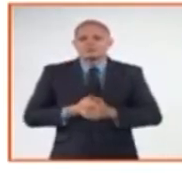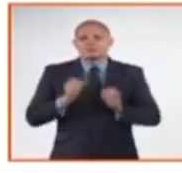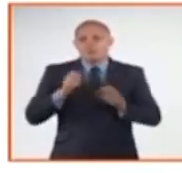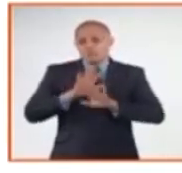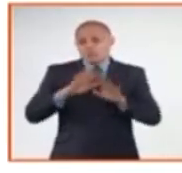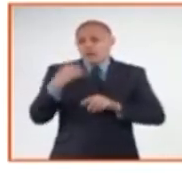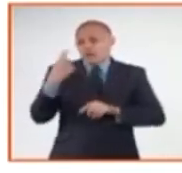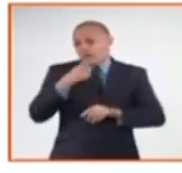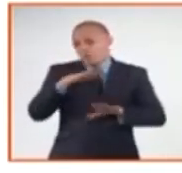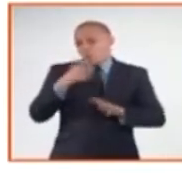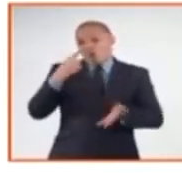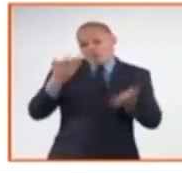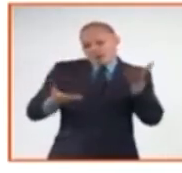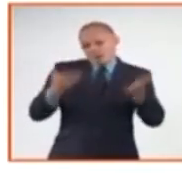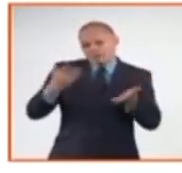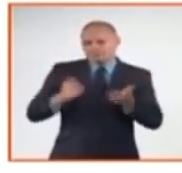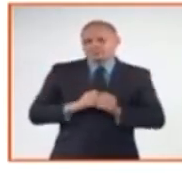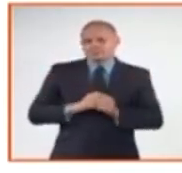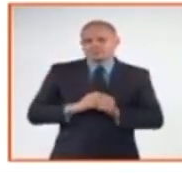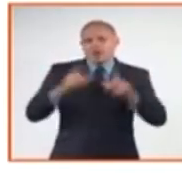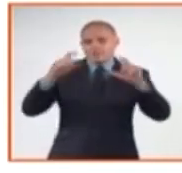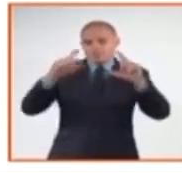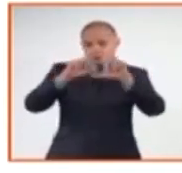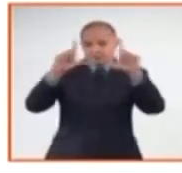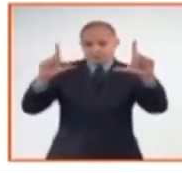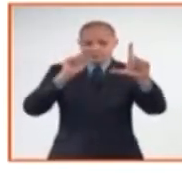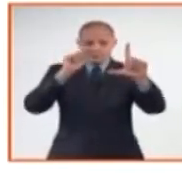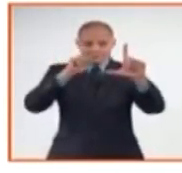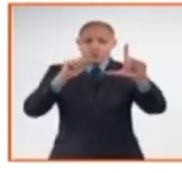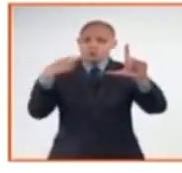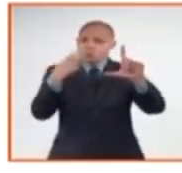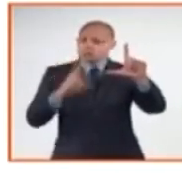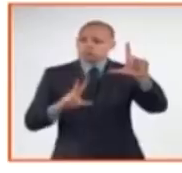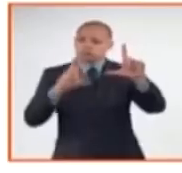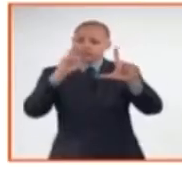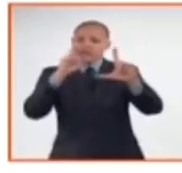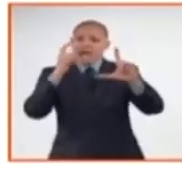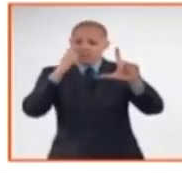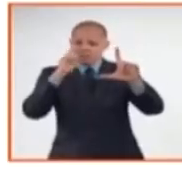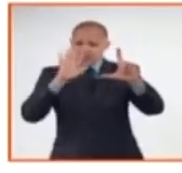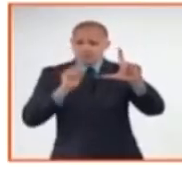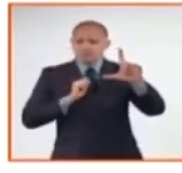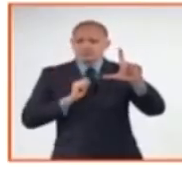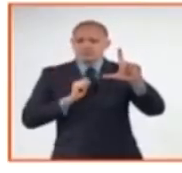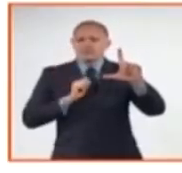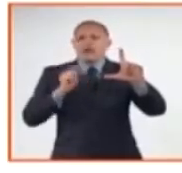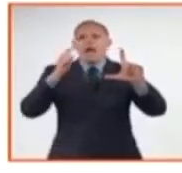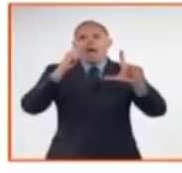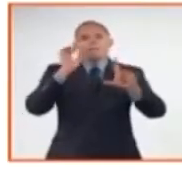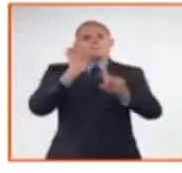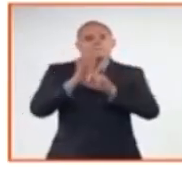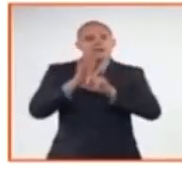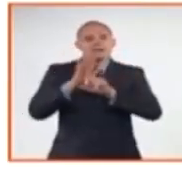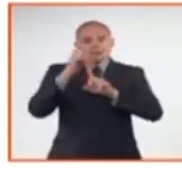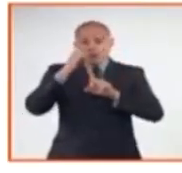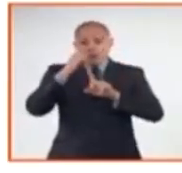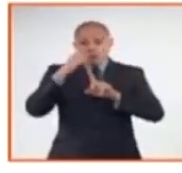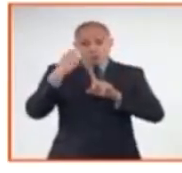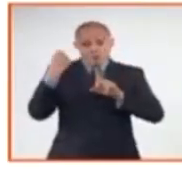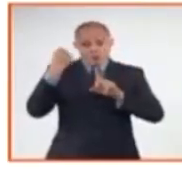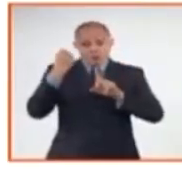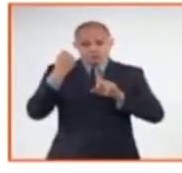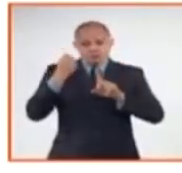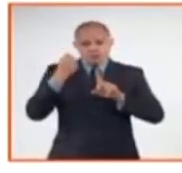intramuscular bueno fundamentalmente se estimulan anticuerpos de tipo y bg y la memoria inmunológica es de células que